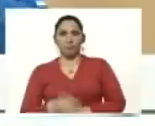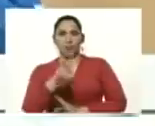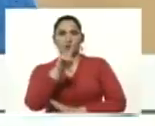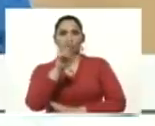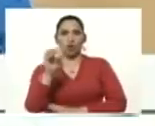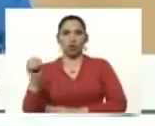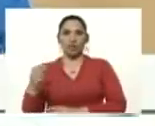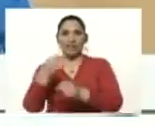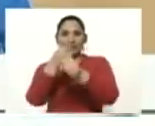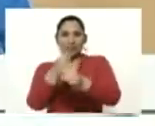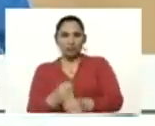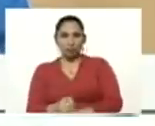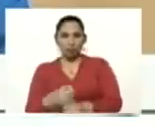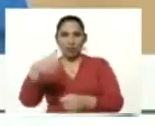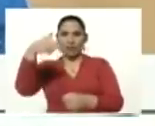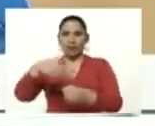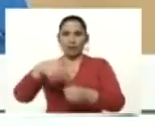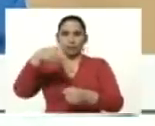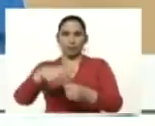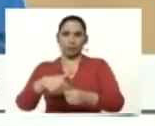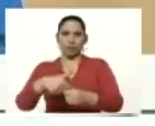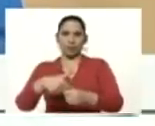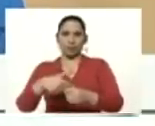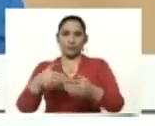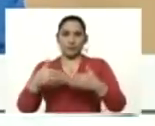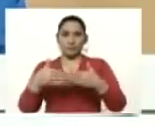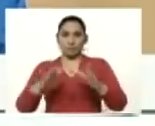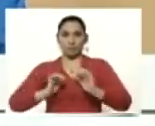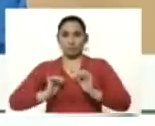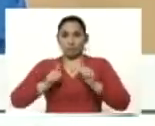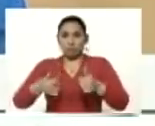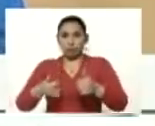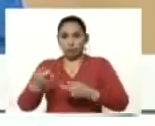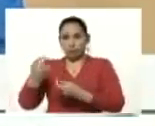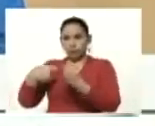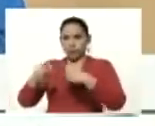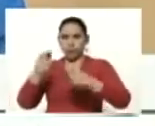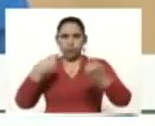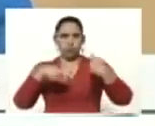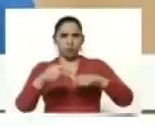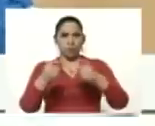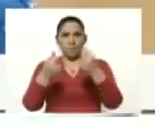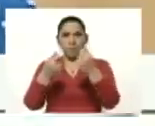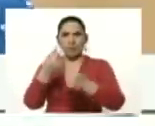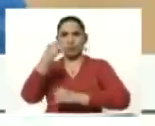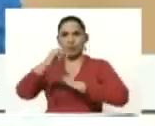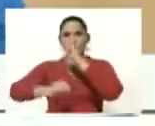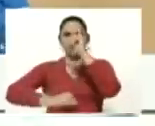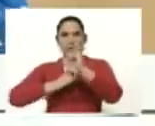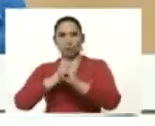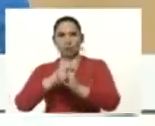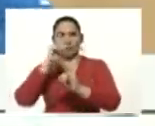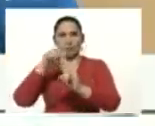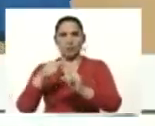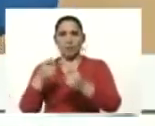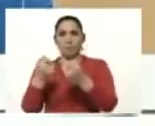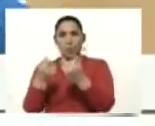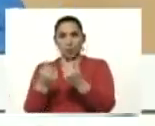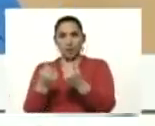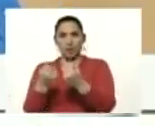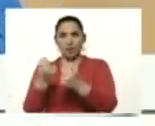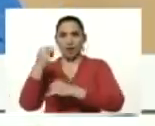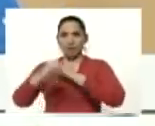200 estaciones de gasolina que arrancaron hoy vendiendo a precio internacional y a moneda